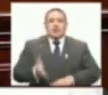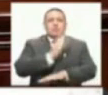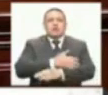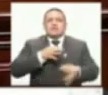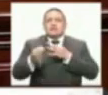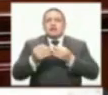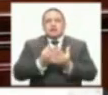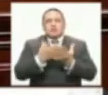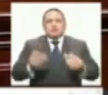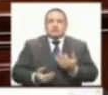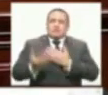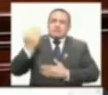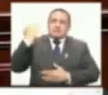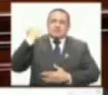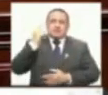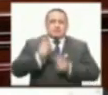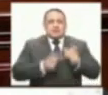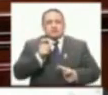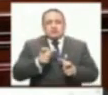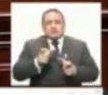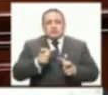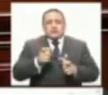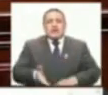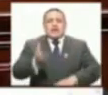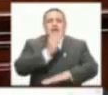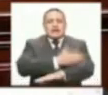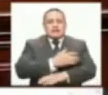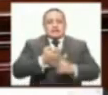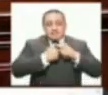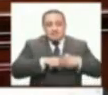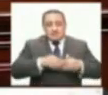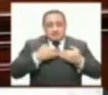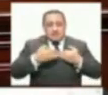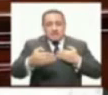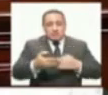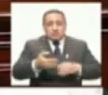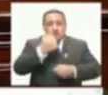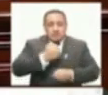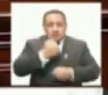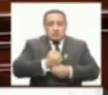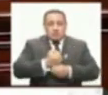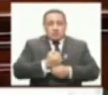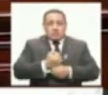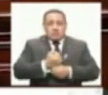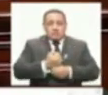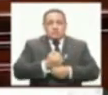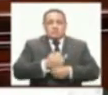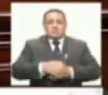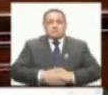nuestros antepasados quechuas antes de emprender una gran tarea, Jut